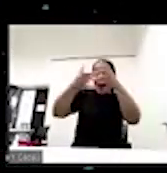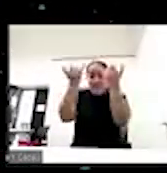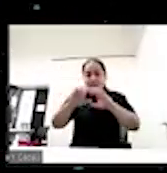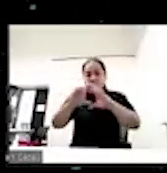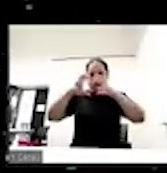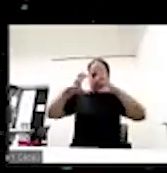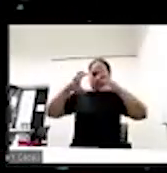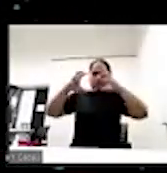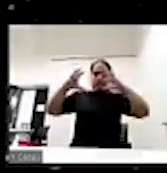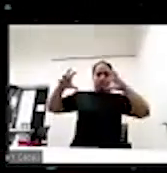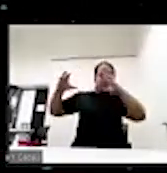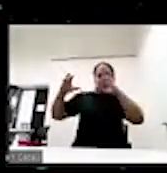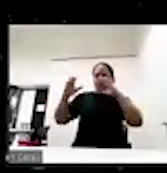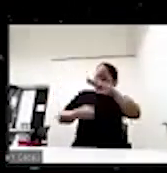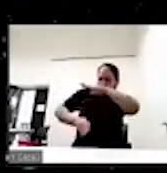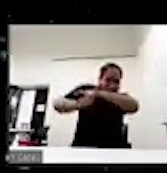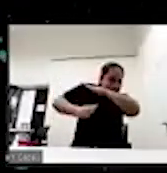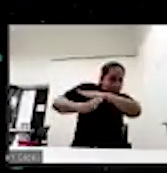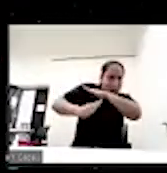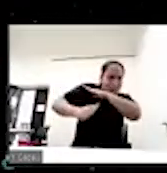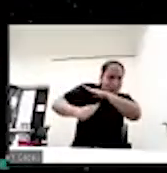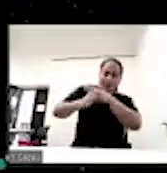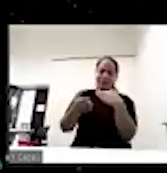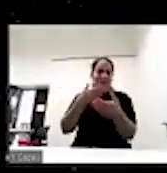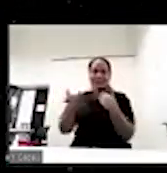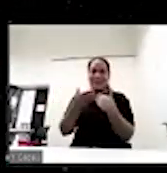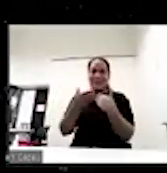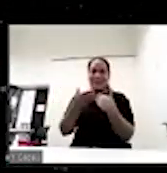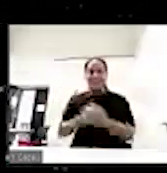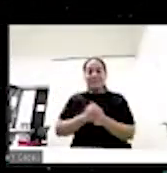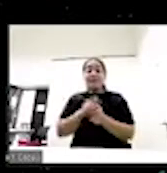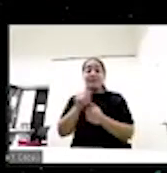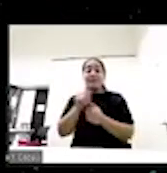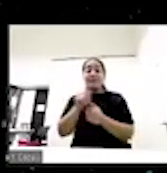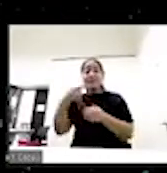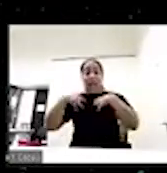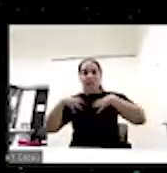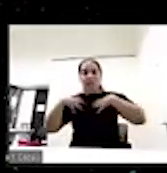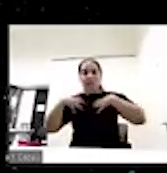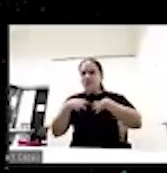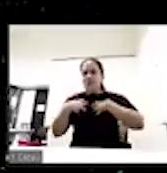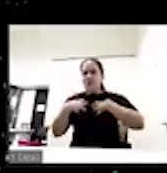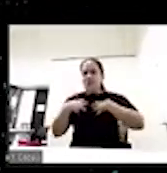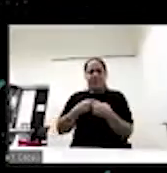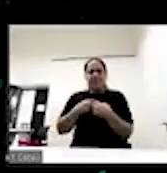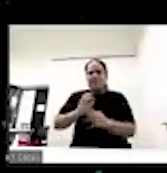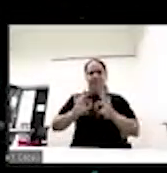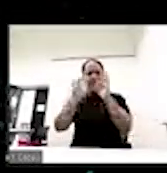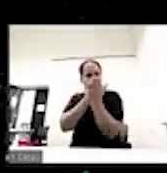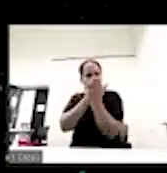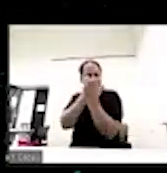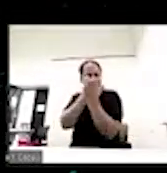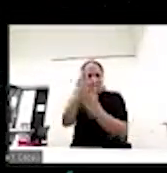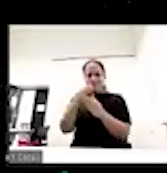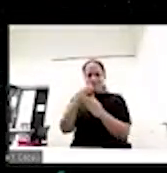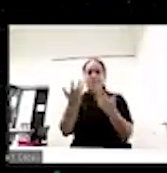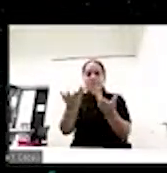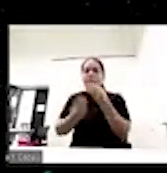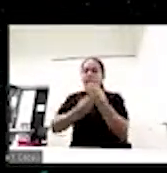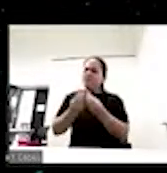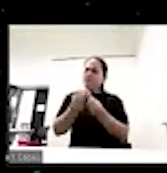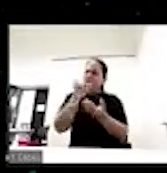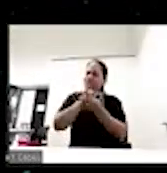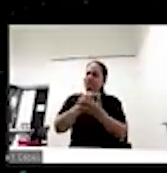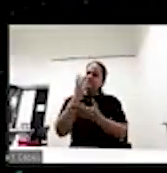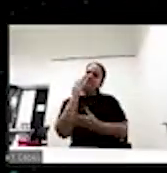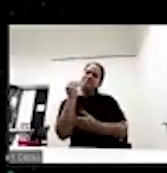no se detiene. Es el animal más fiel sobre la tierra. A partir de esta experiencia hice mi